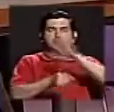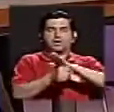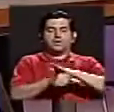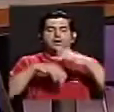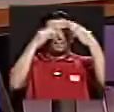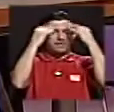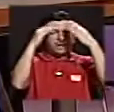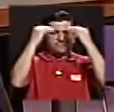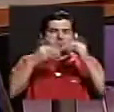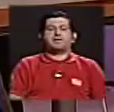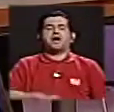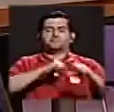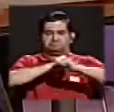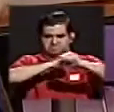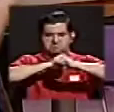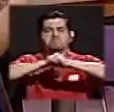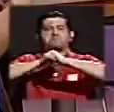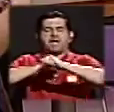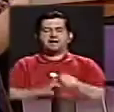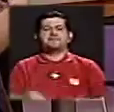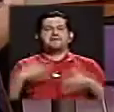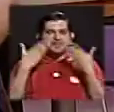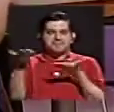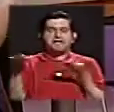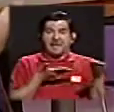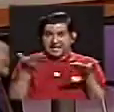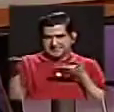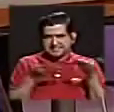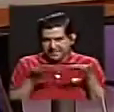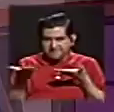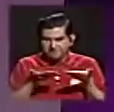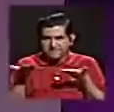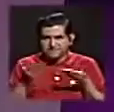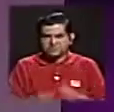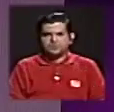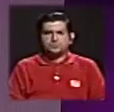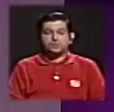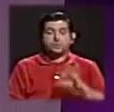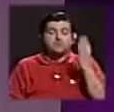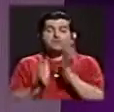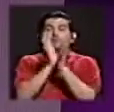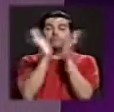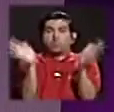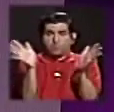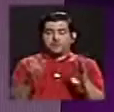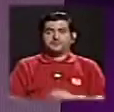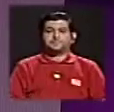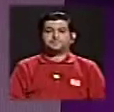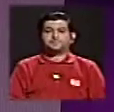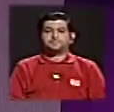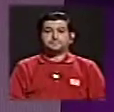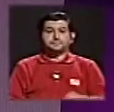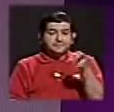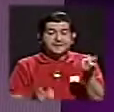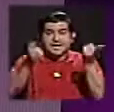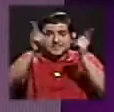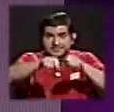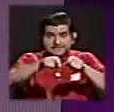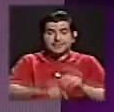de informar, de hacer campañas, de brindar el servicio en el servicio público, ¿verdad? Entonces, en ese